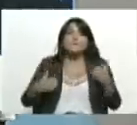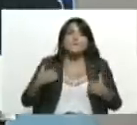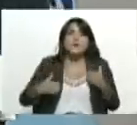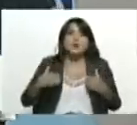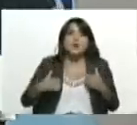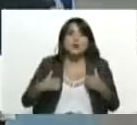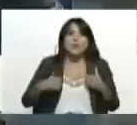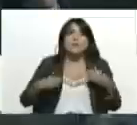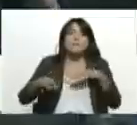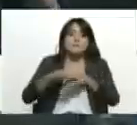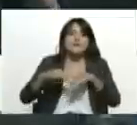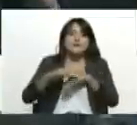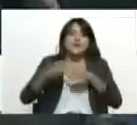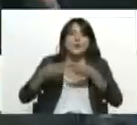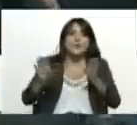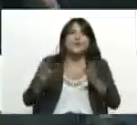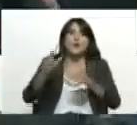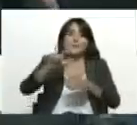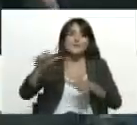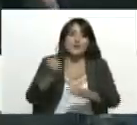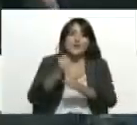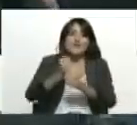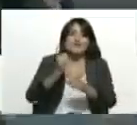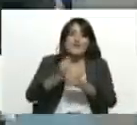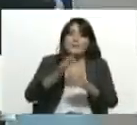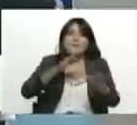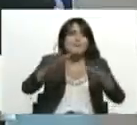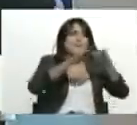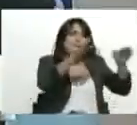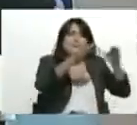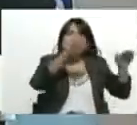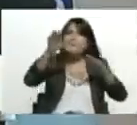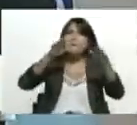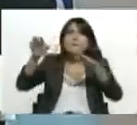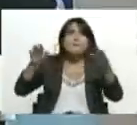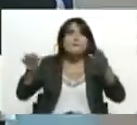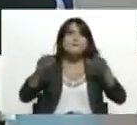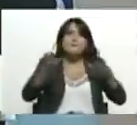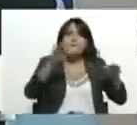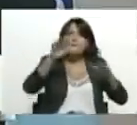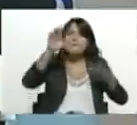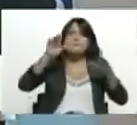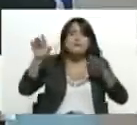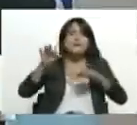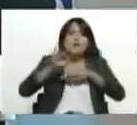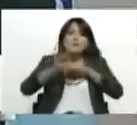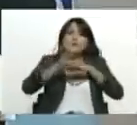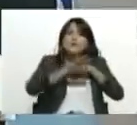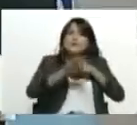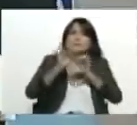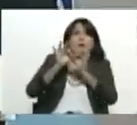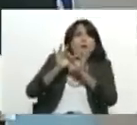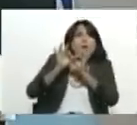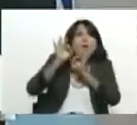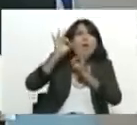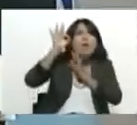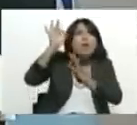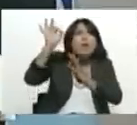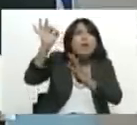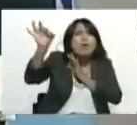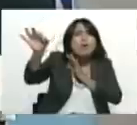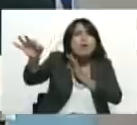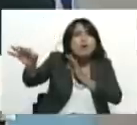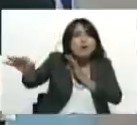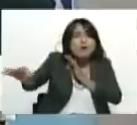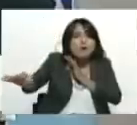va a tu comunidad en todo el territorio nacional están desplegados en los municipios más apartados los